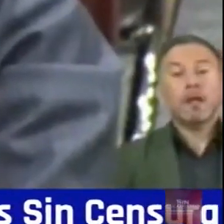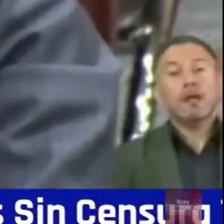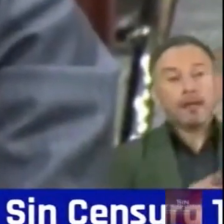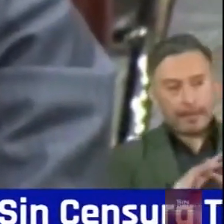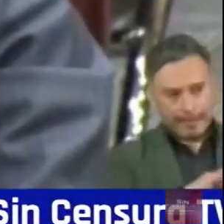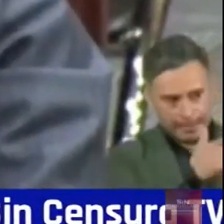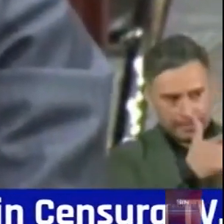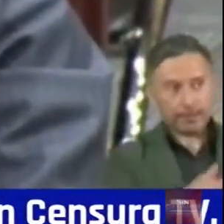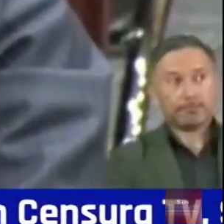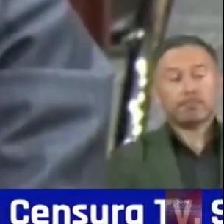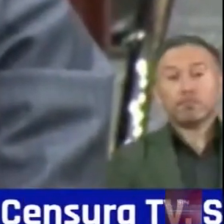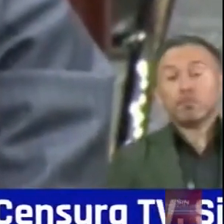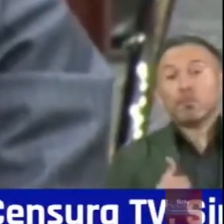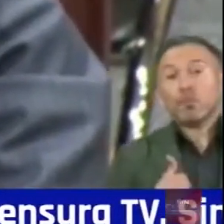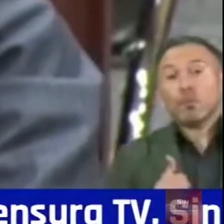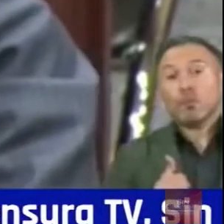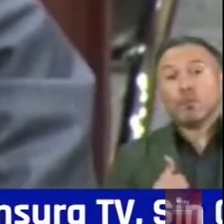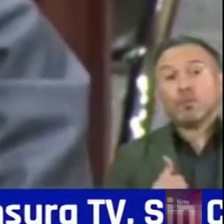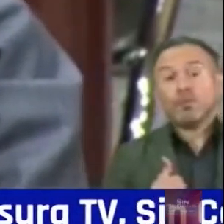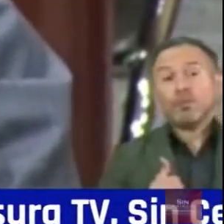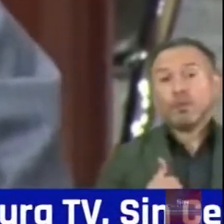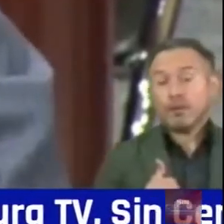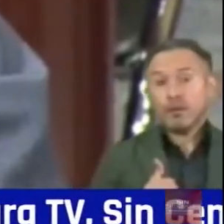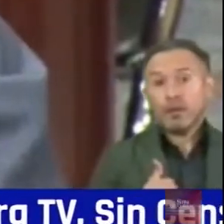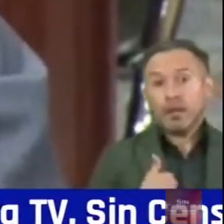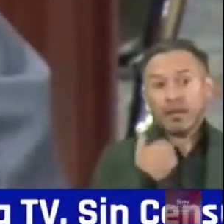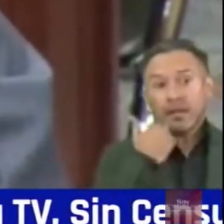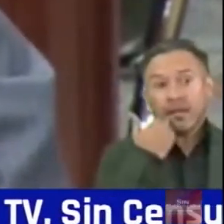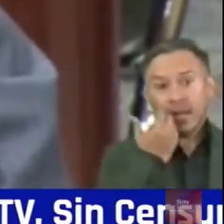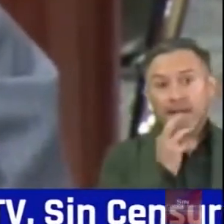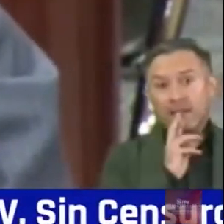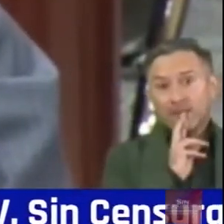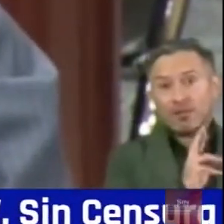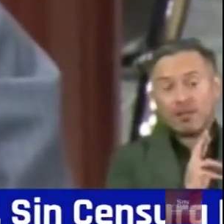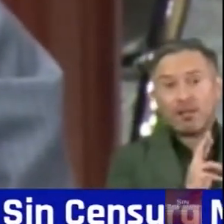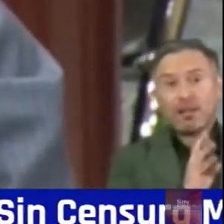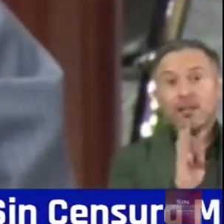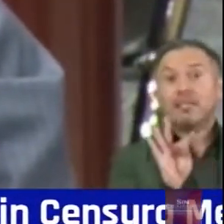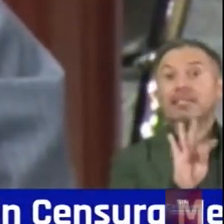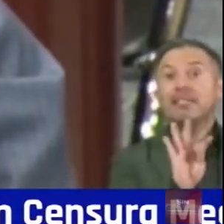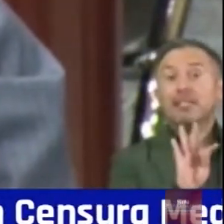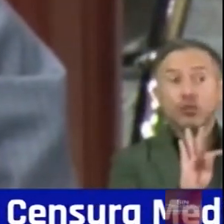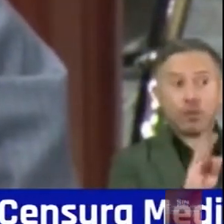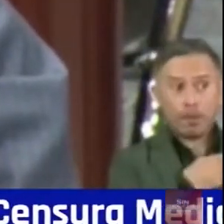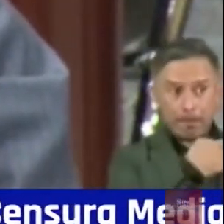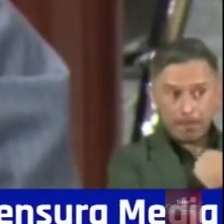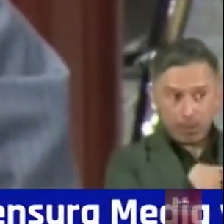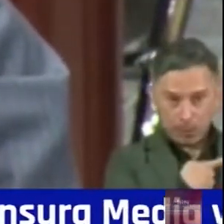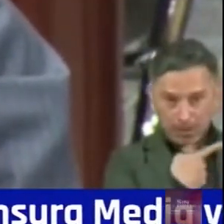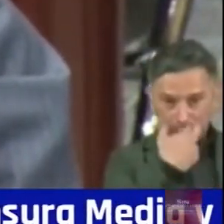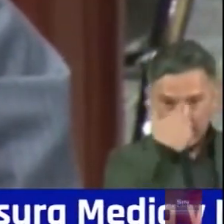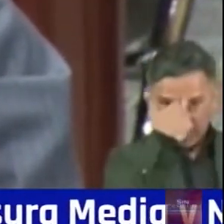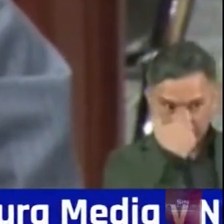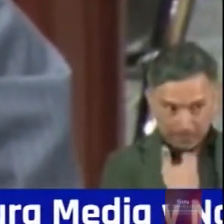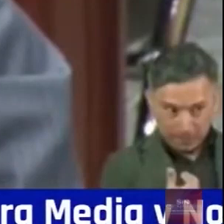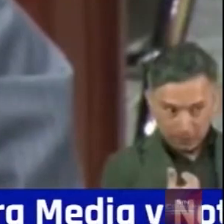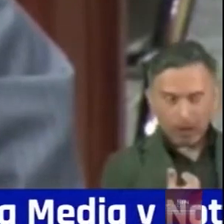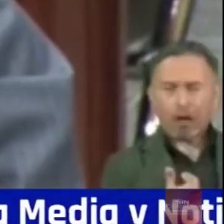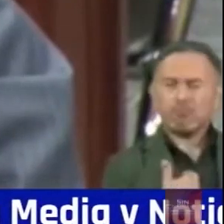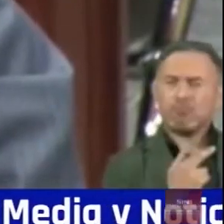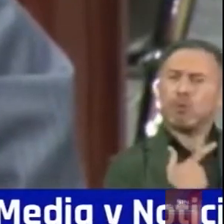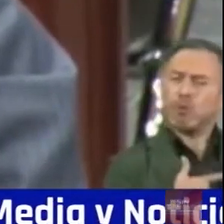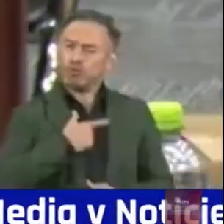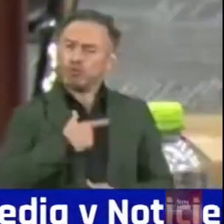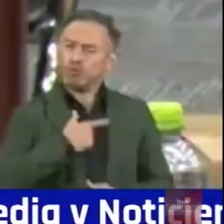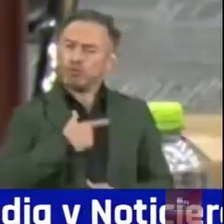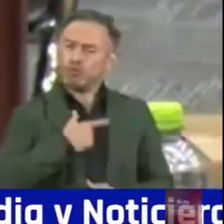encantado poderle responder si me hubiera preguntado con respeto. En el pedir está el recibir.